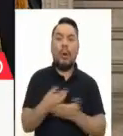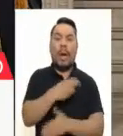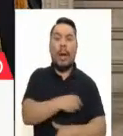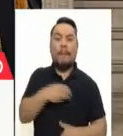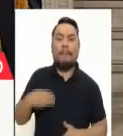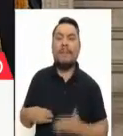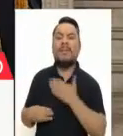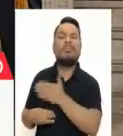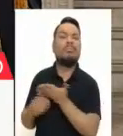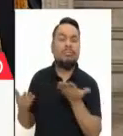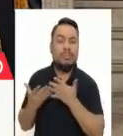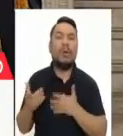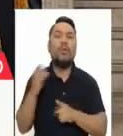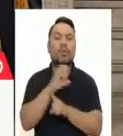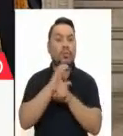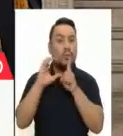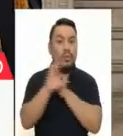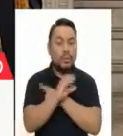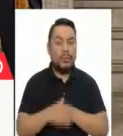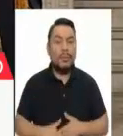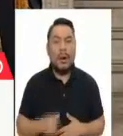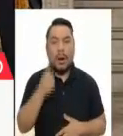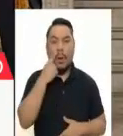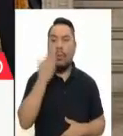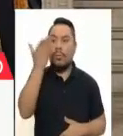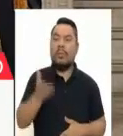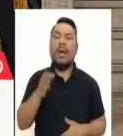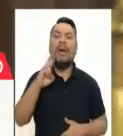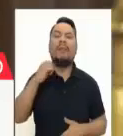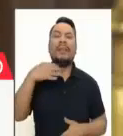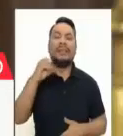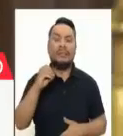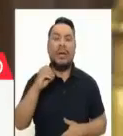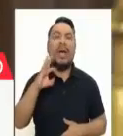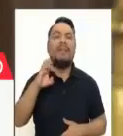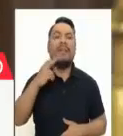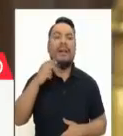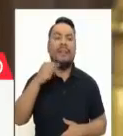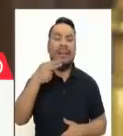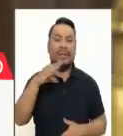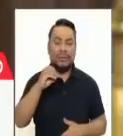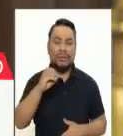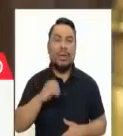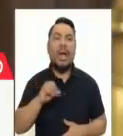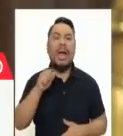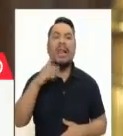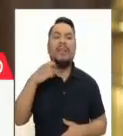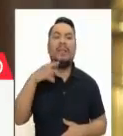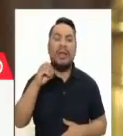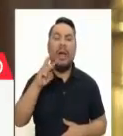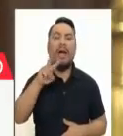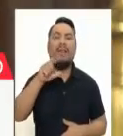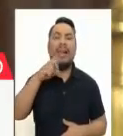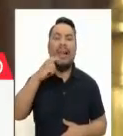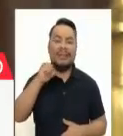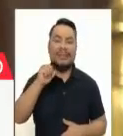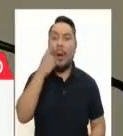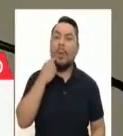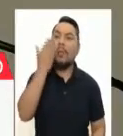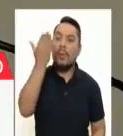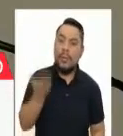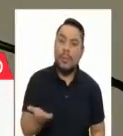estado en el despacho de cultura al Señor Fran Fabricio alredo Valencia